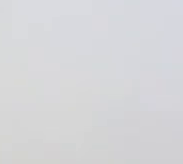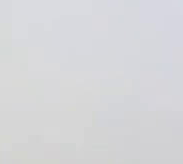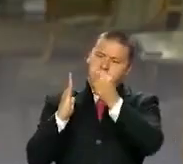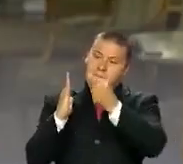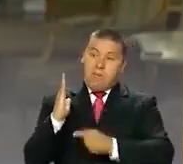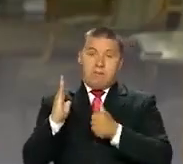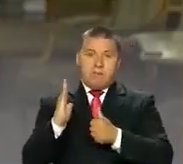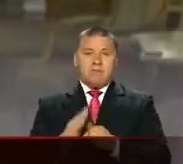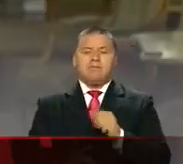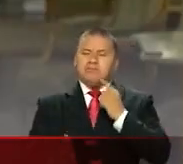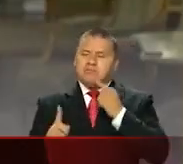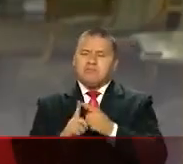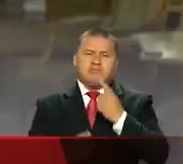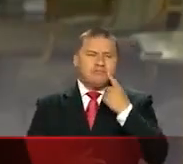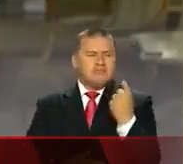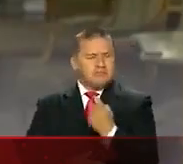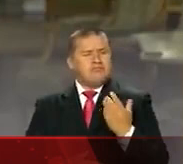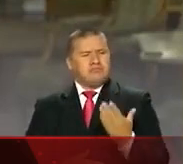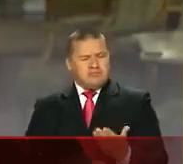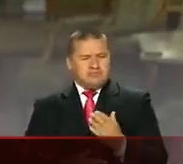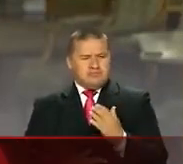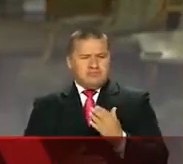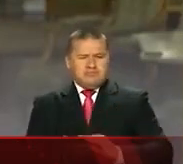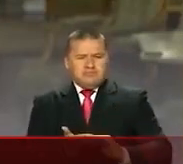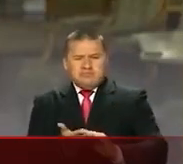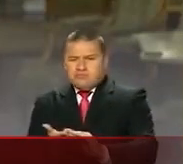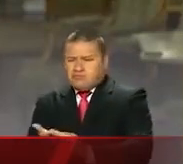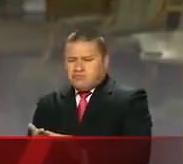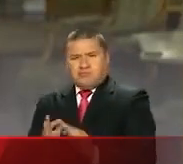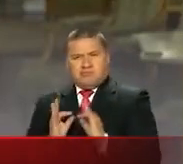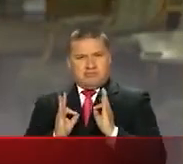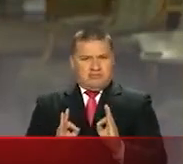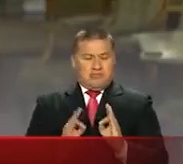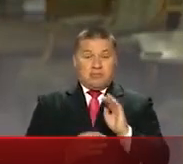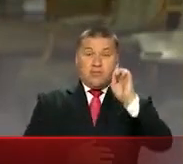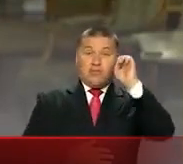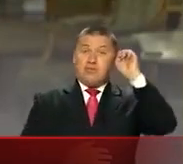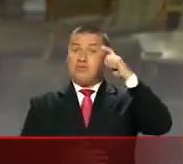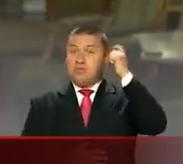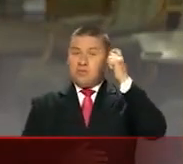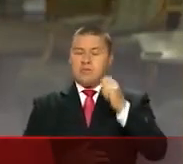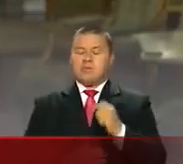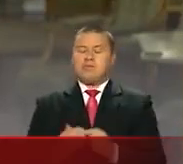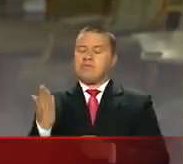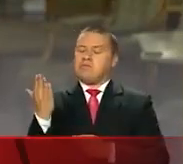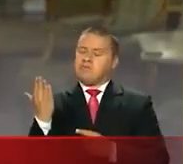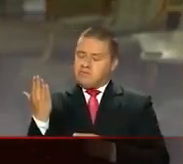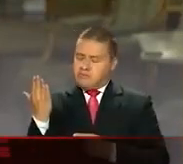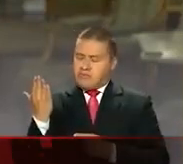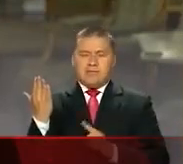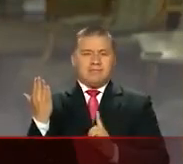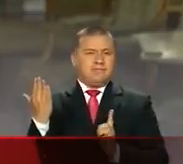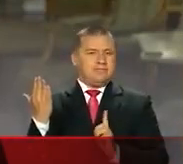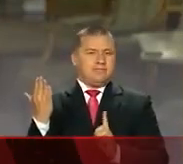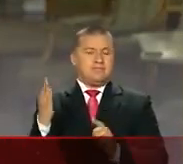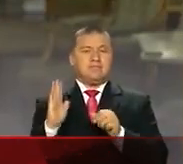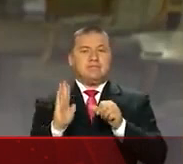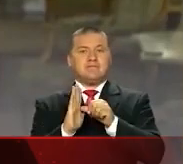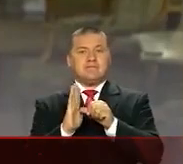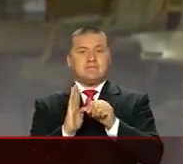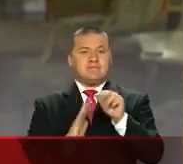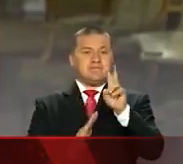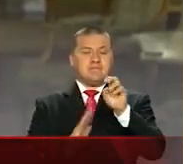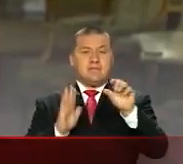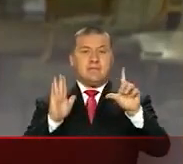para buscar una genuina reparación el gobierno objeta por inconveniente el artículo